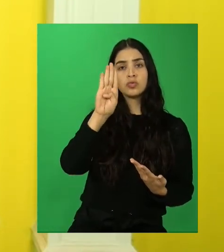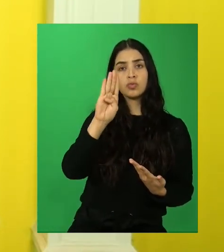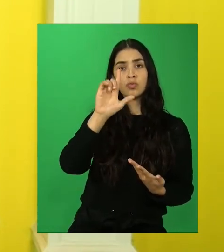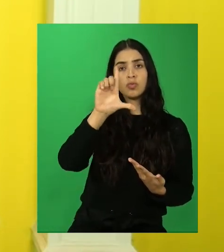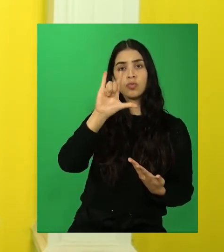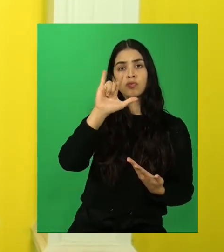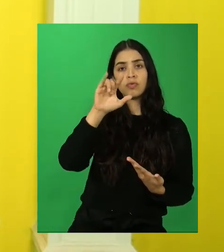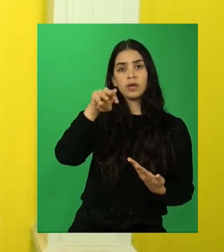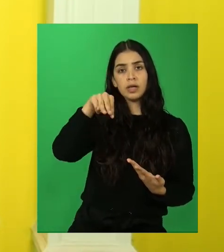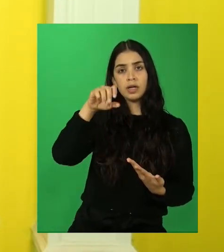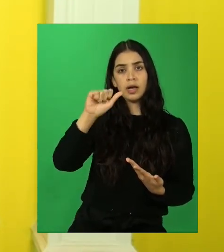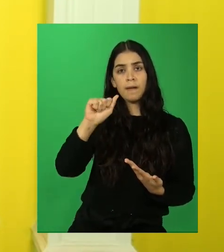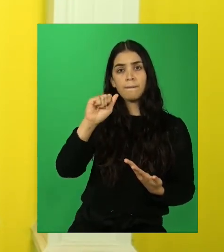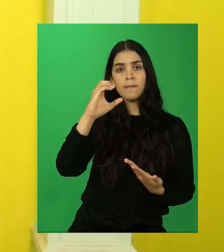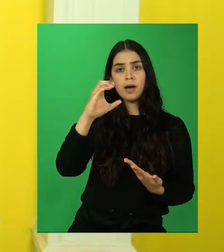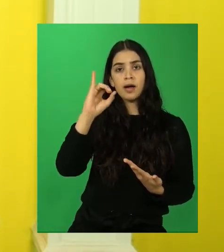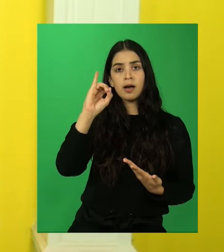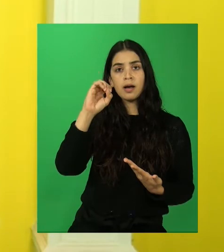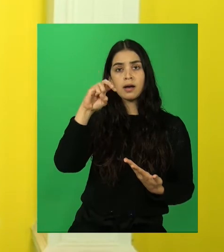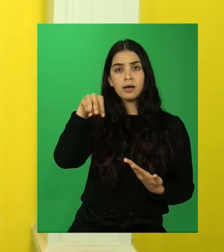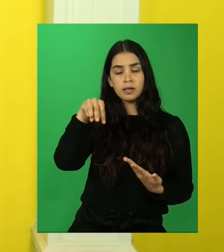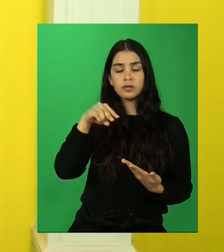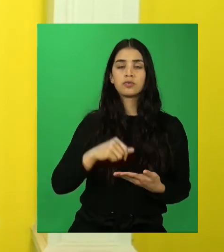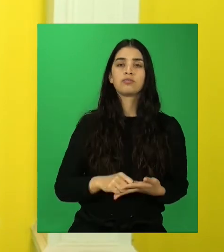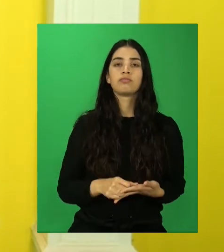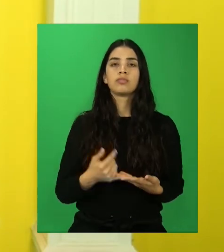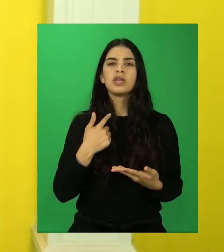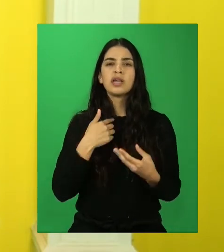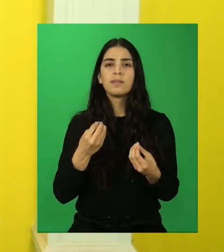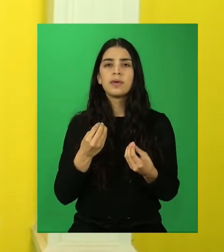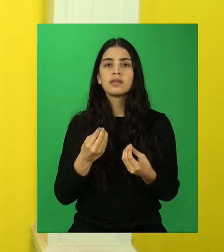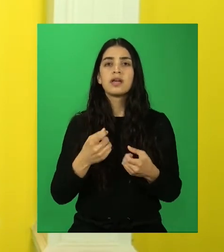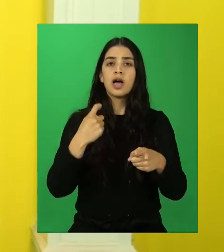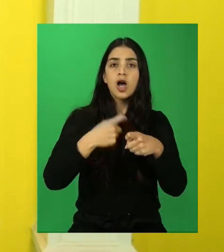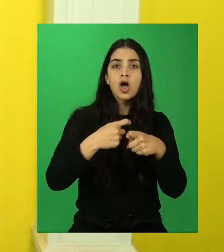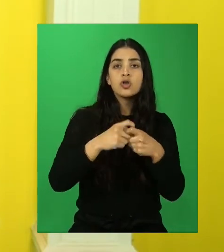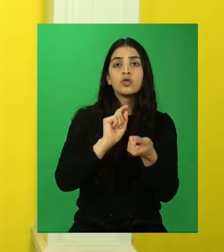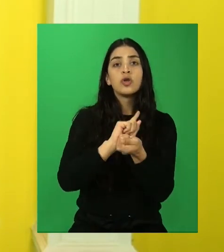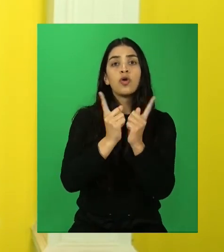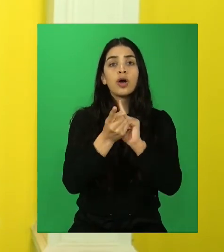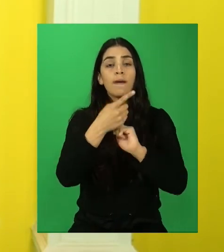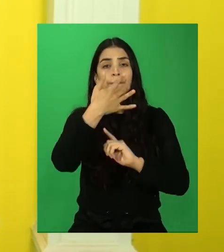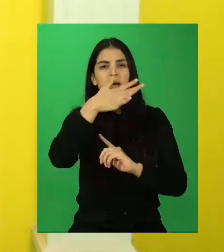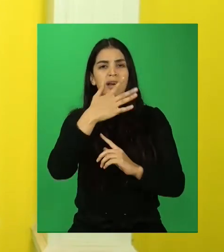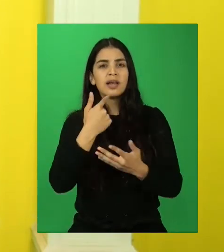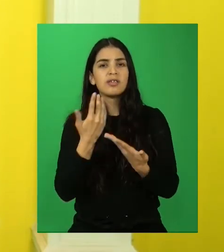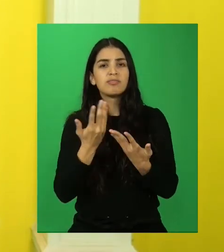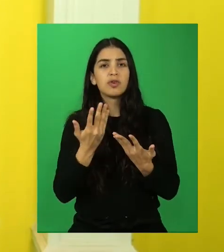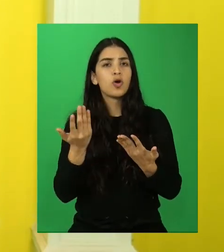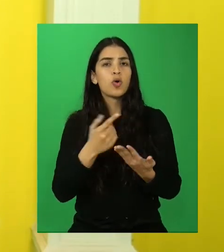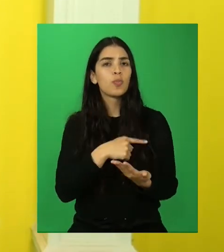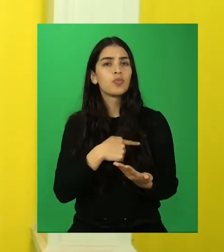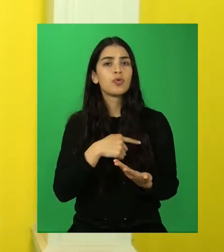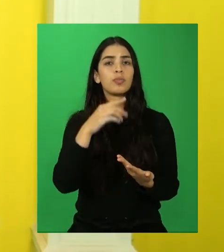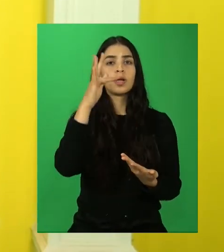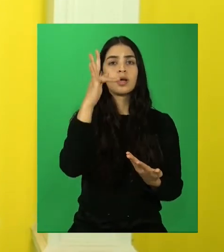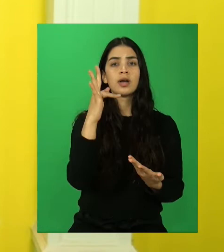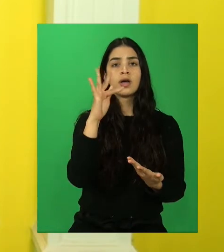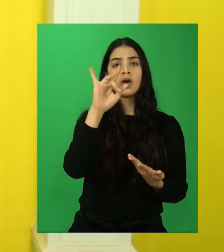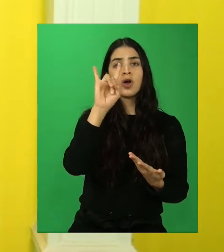sublimación. Y cuando pasa de sólido a líquido, se va a llamar fusión